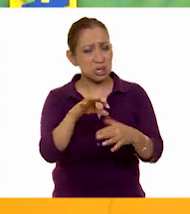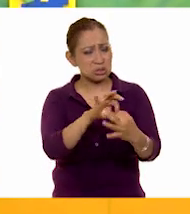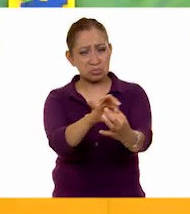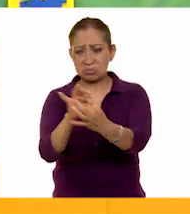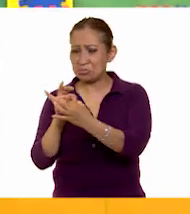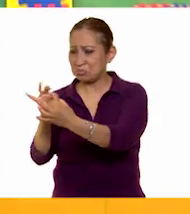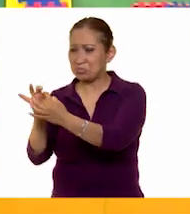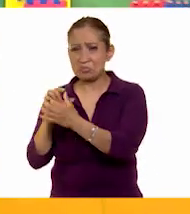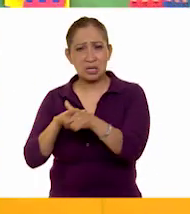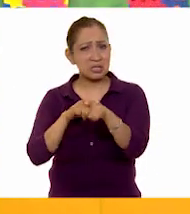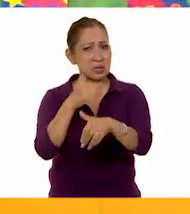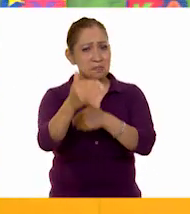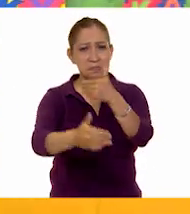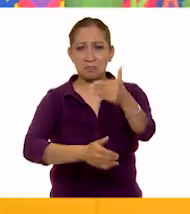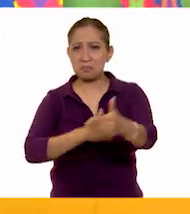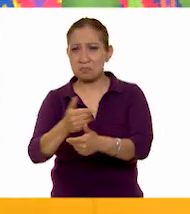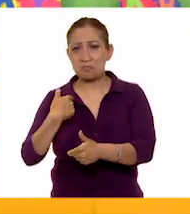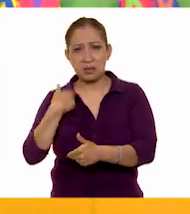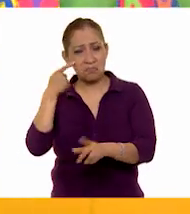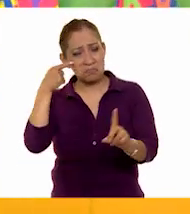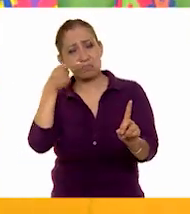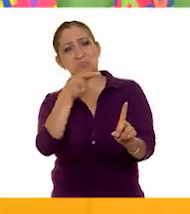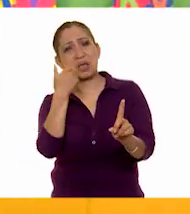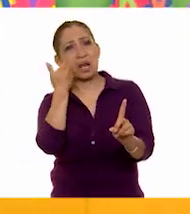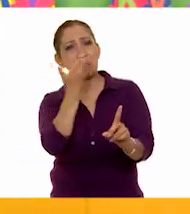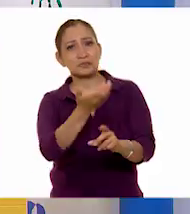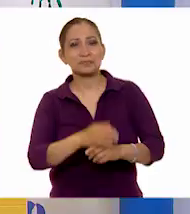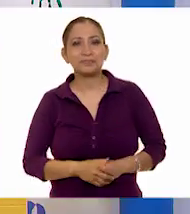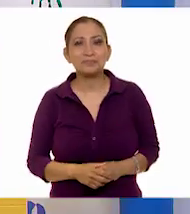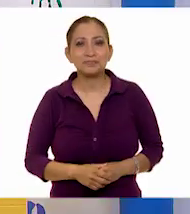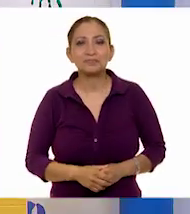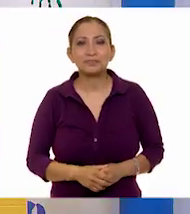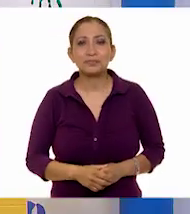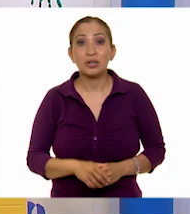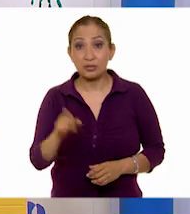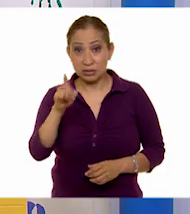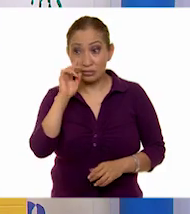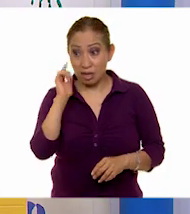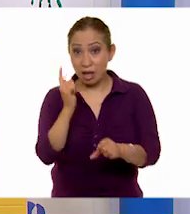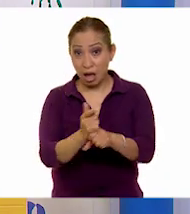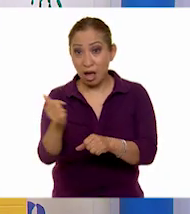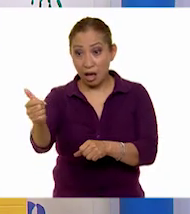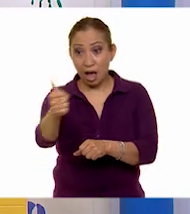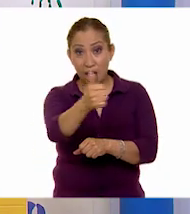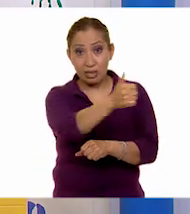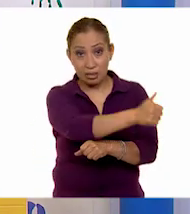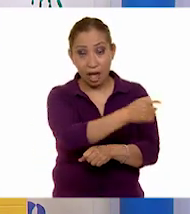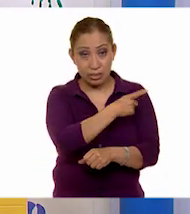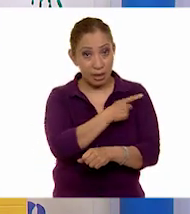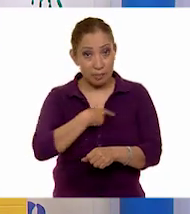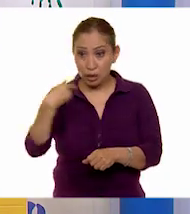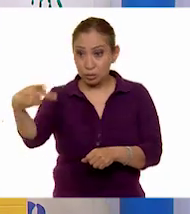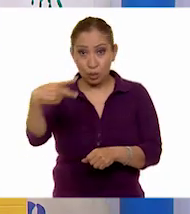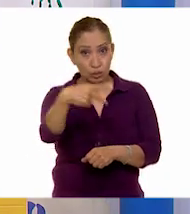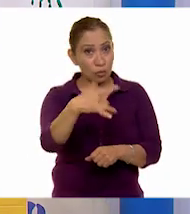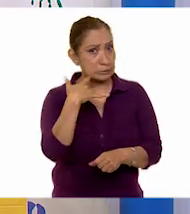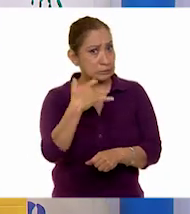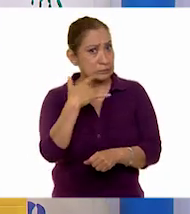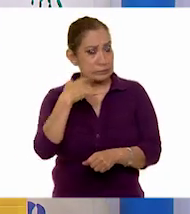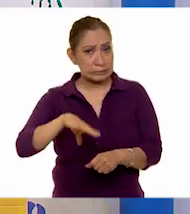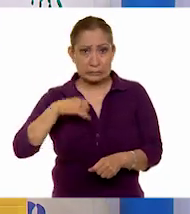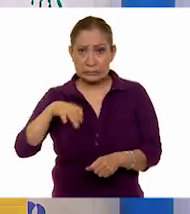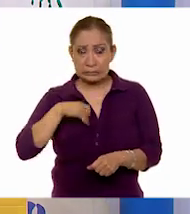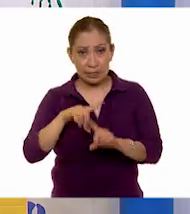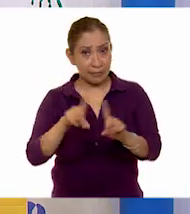aliados para seguir adelante en lo que nos propongamos. ¿Notaron cómo cada quien tiene que esforzarse de manera